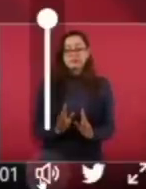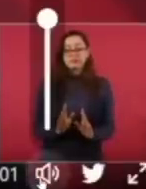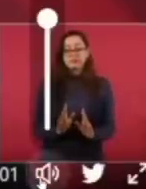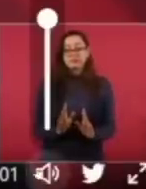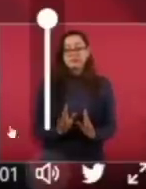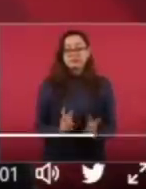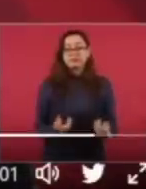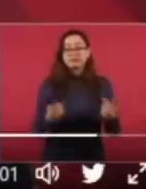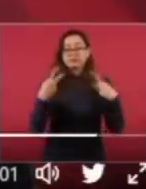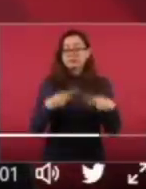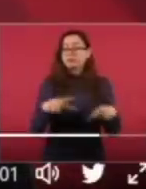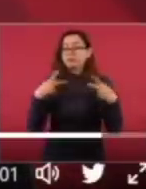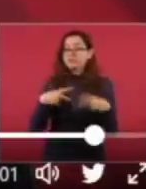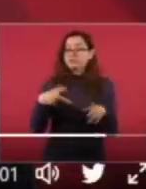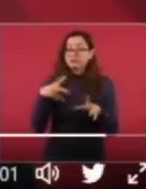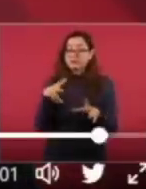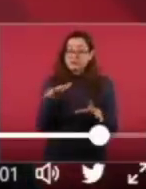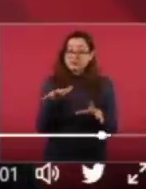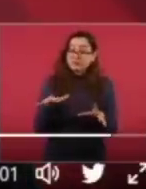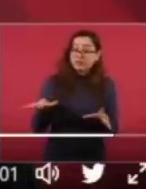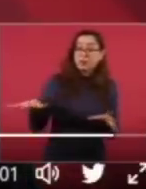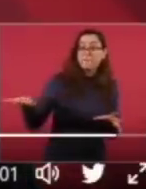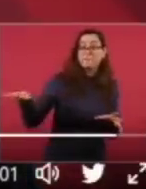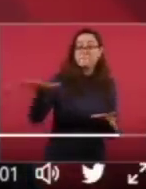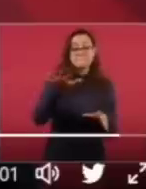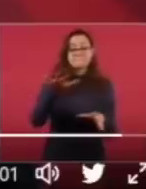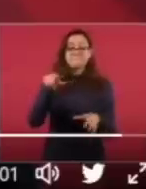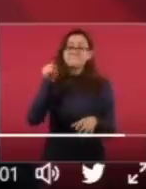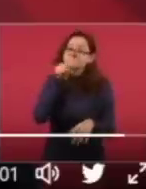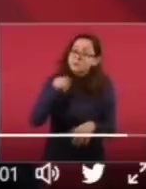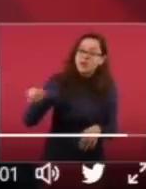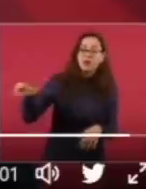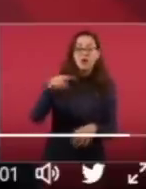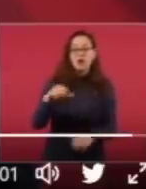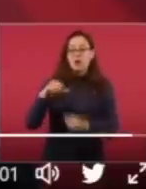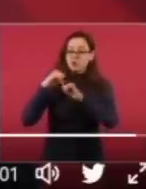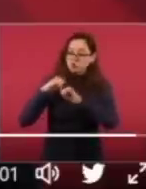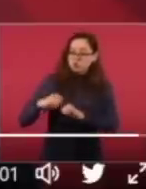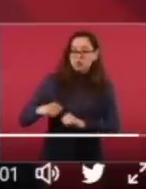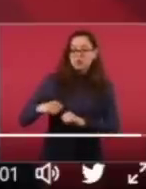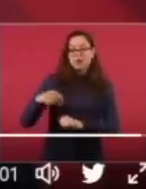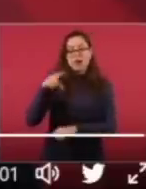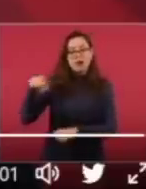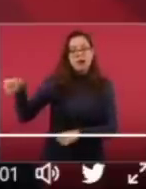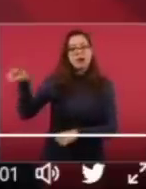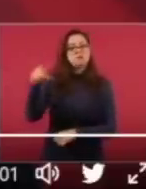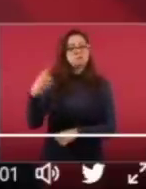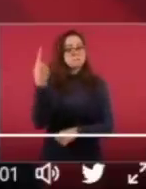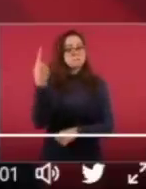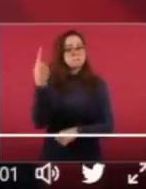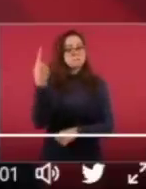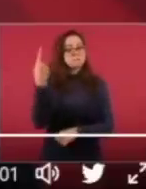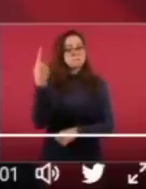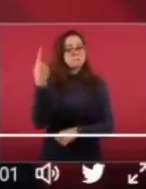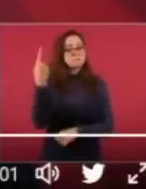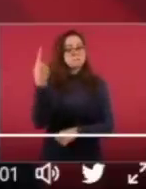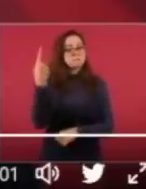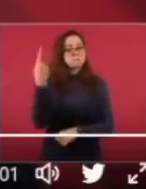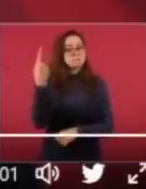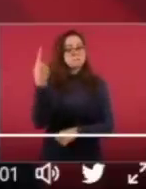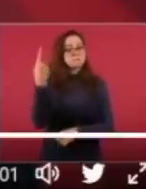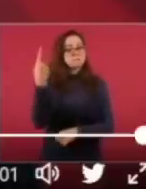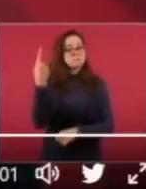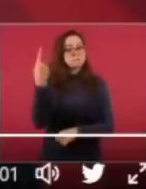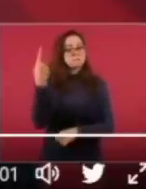de que el pueblo es el soberano, es el que manda. Como diciéndole